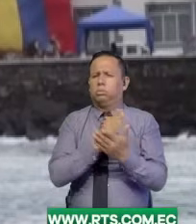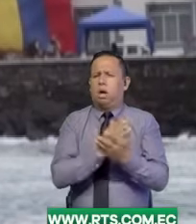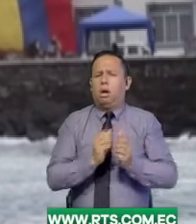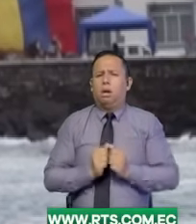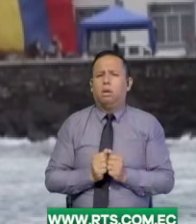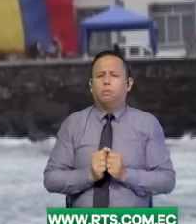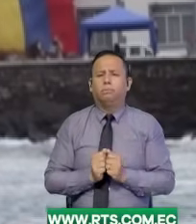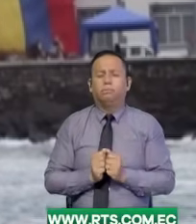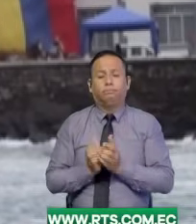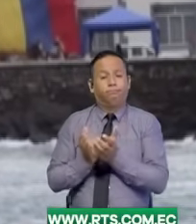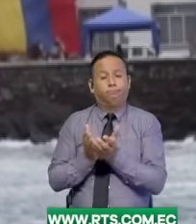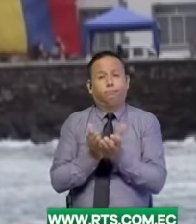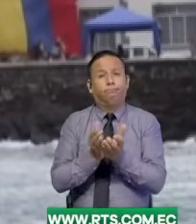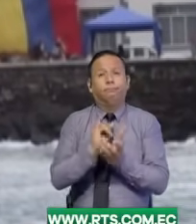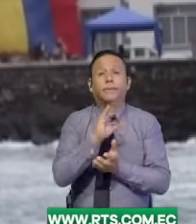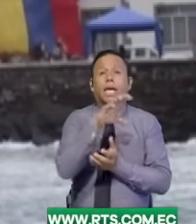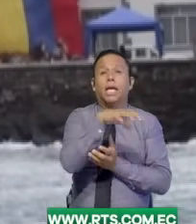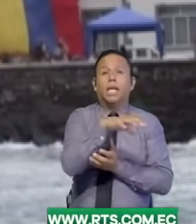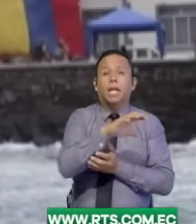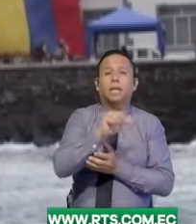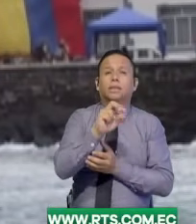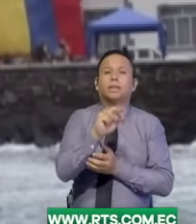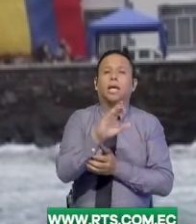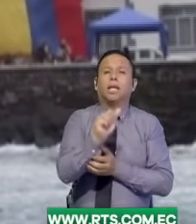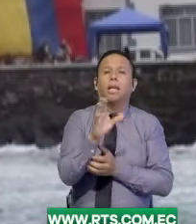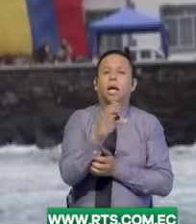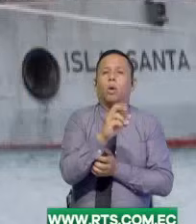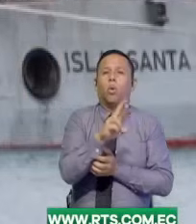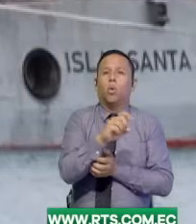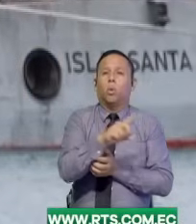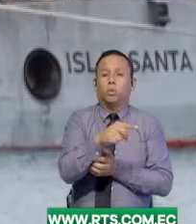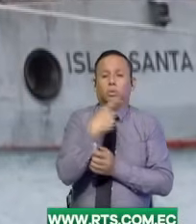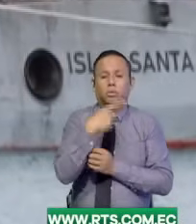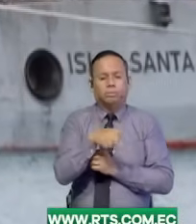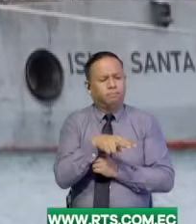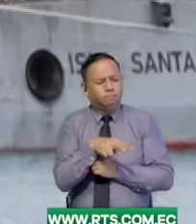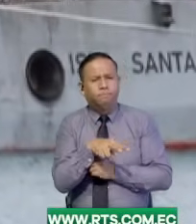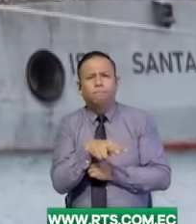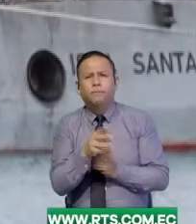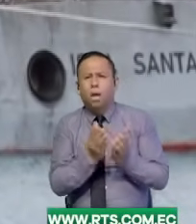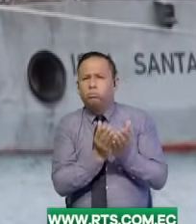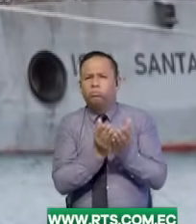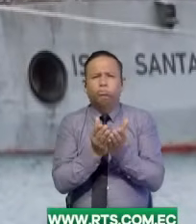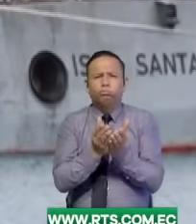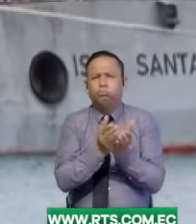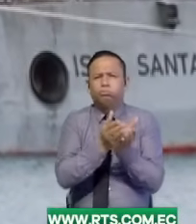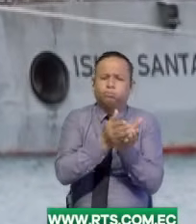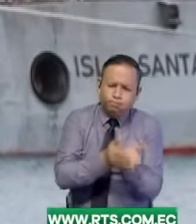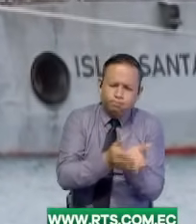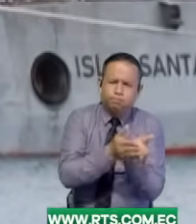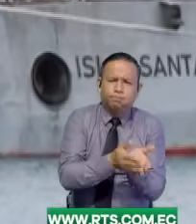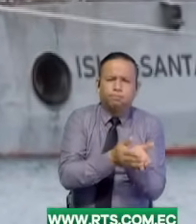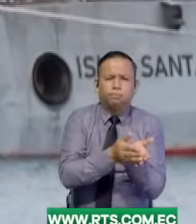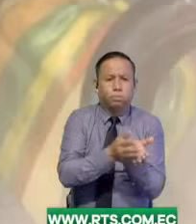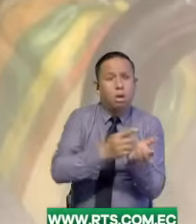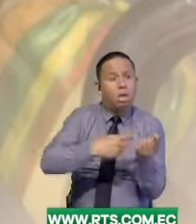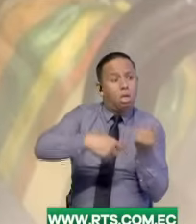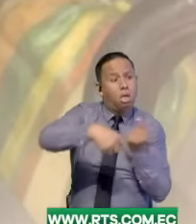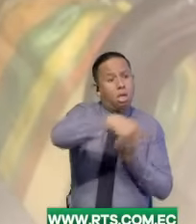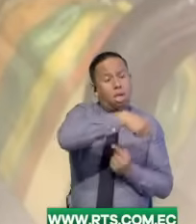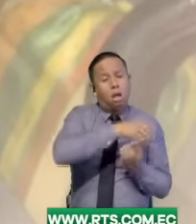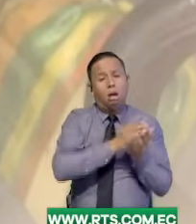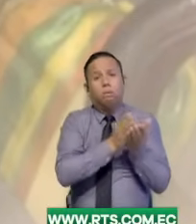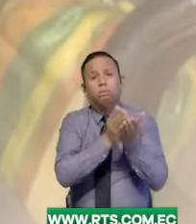Guardacostas Isla Santa Cruz sufrió una emergencia en el mar el fin de semana, mientras se encontraba retornando hacia el continente luego de haber capturado